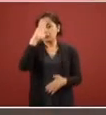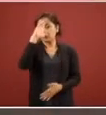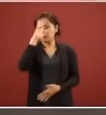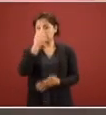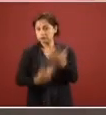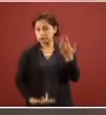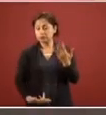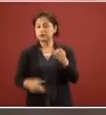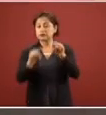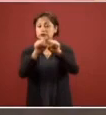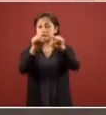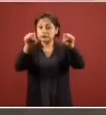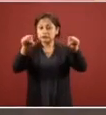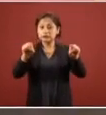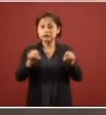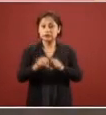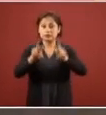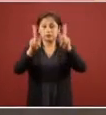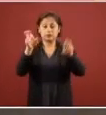político.